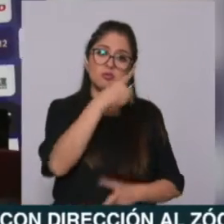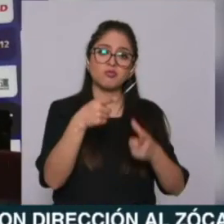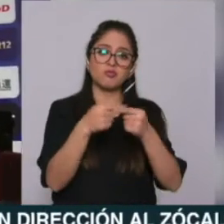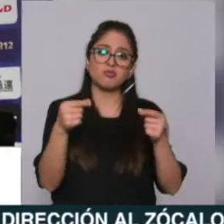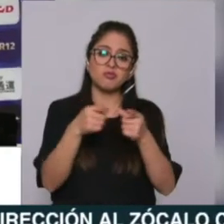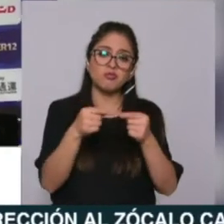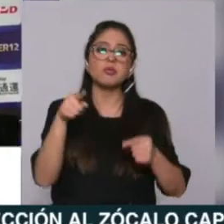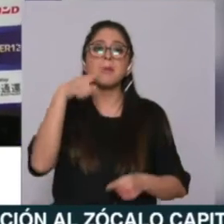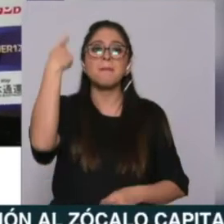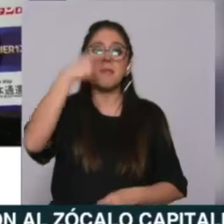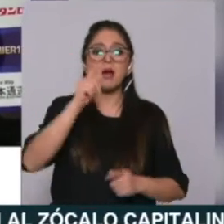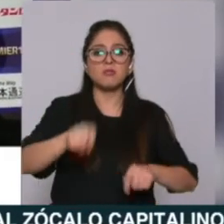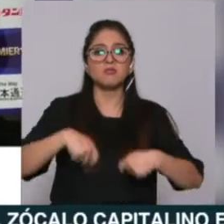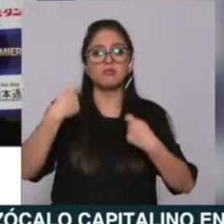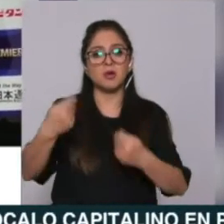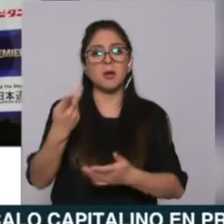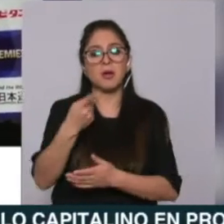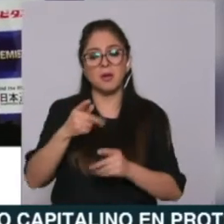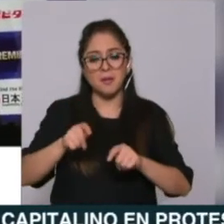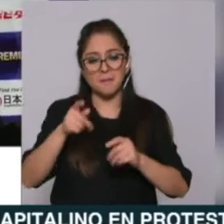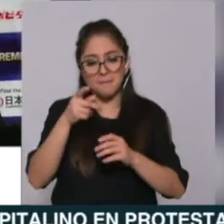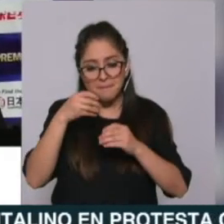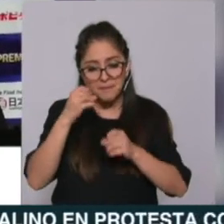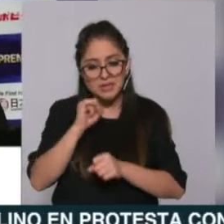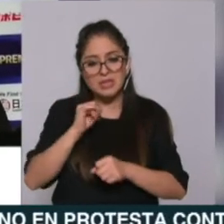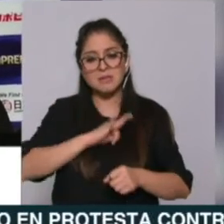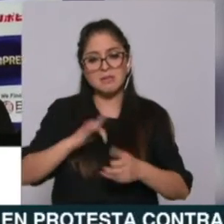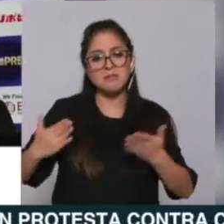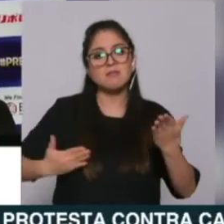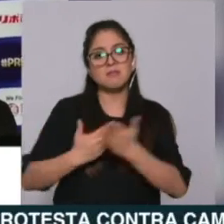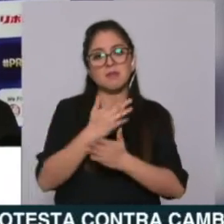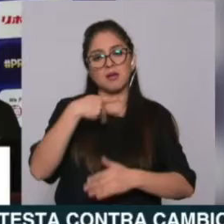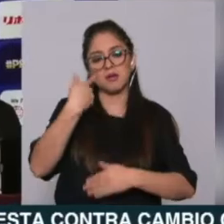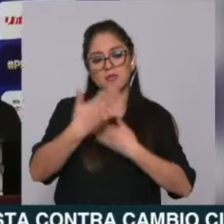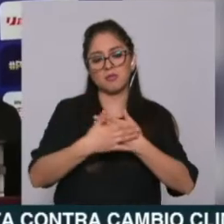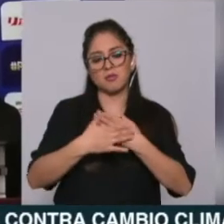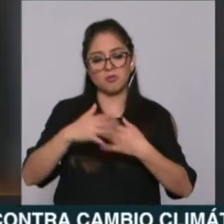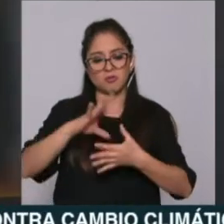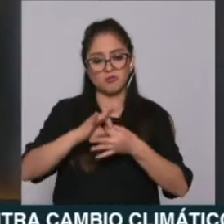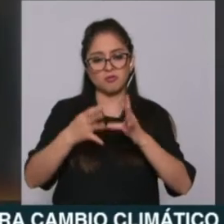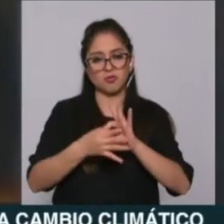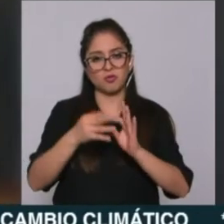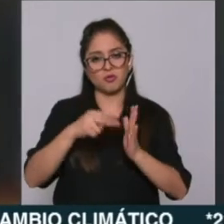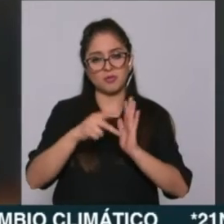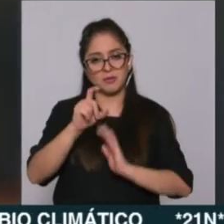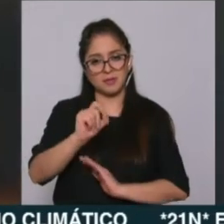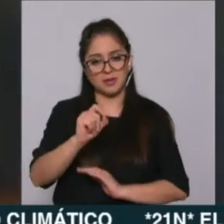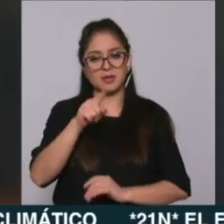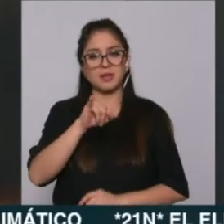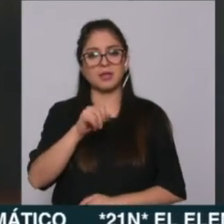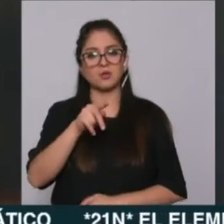el objetivo de obtener la plaza para el torneo de los Juegos Olímpicos de 2020. Jesús Arias, 21 Noticias.